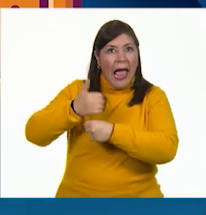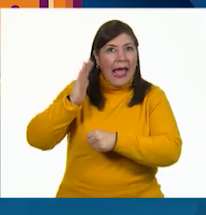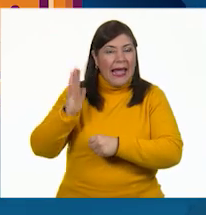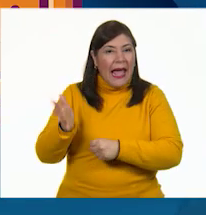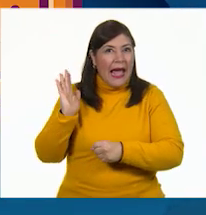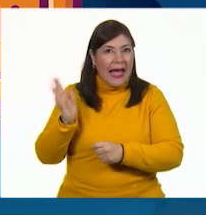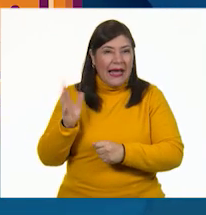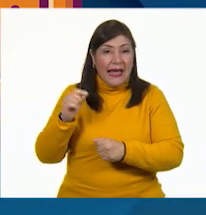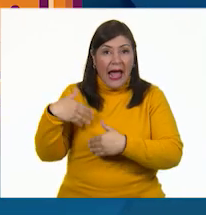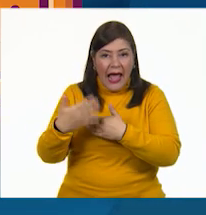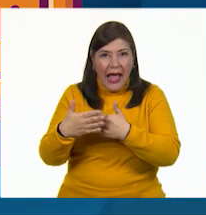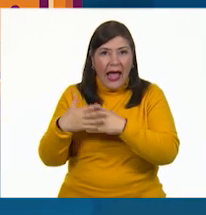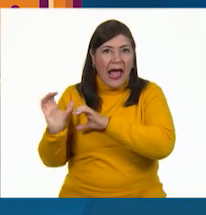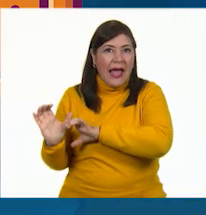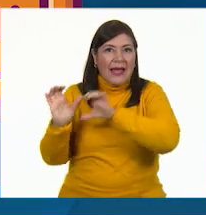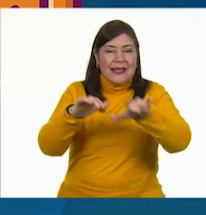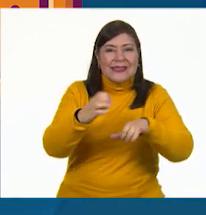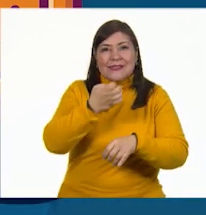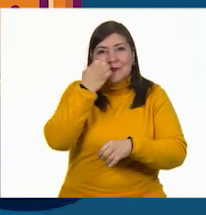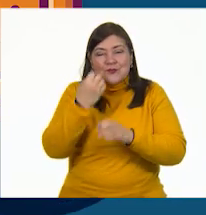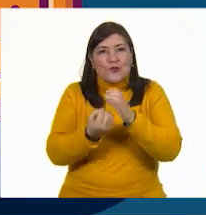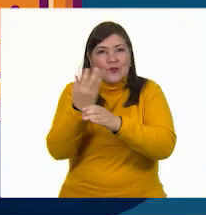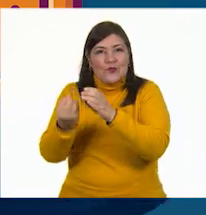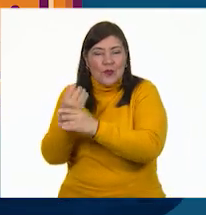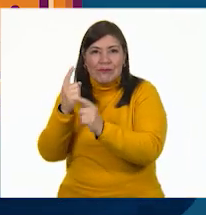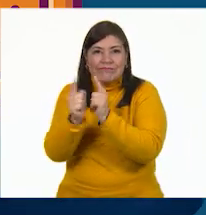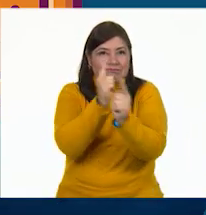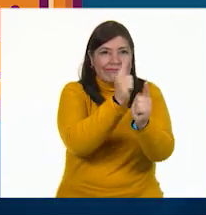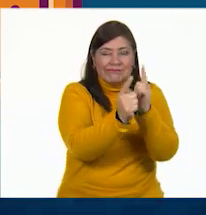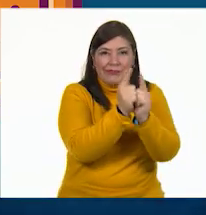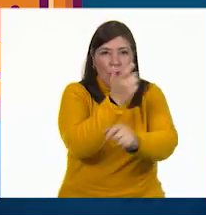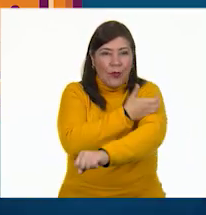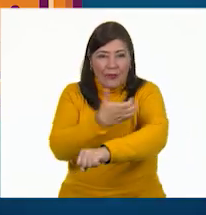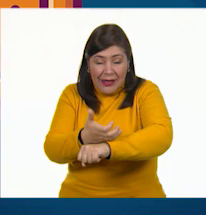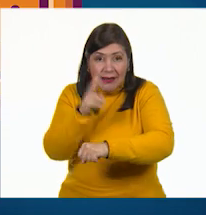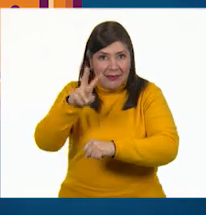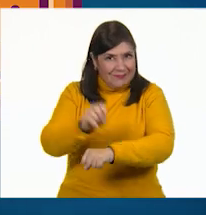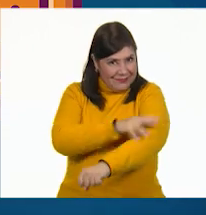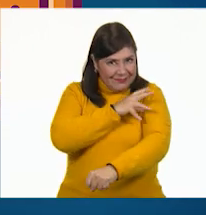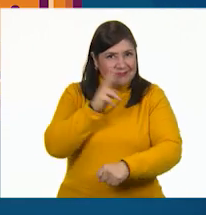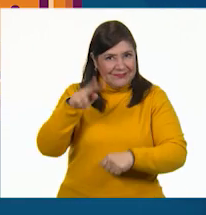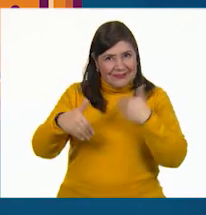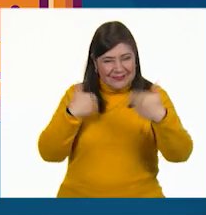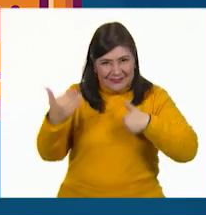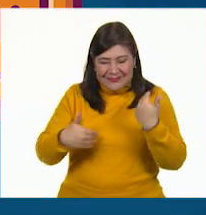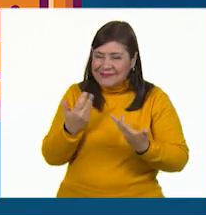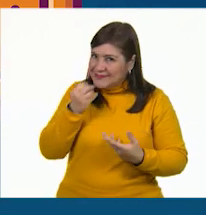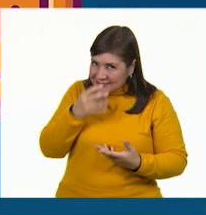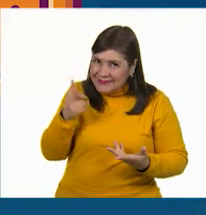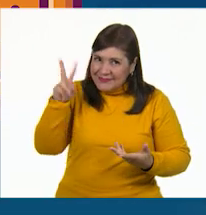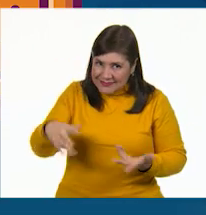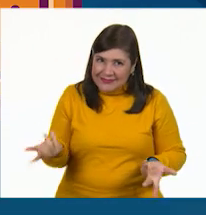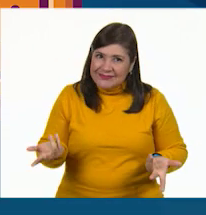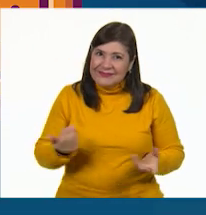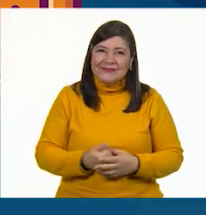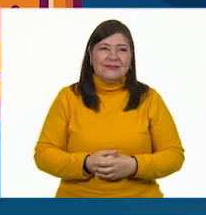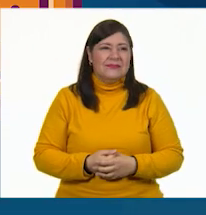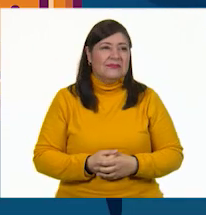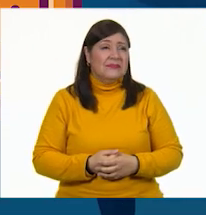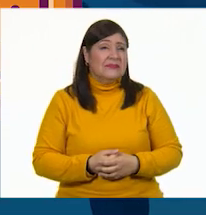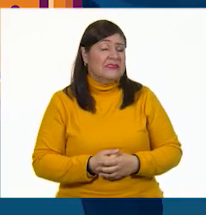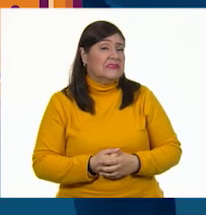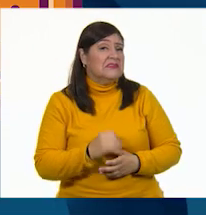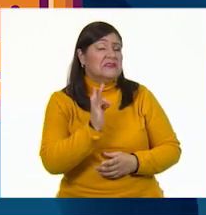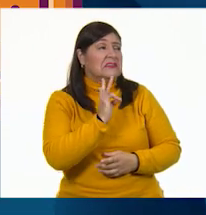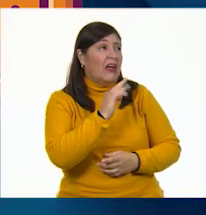Vas a tener nuevos compañeritos. ¿Estás emocionada? Va a ser muy divertido, ¿no crees? ¡Qué padre, ¿no? ¿Y si